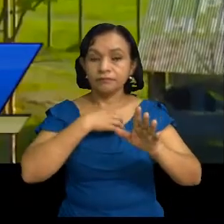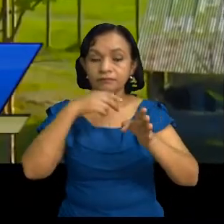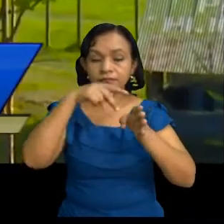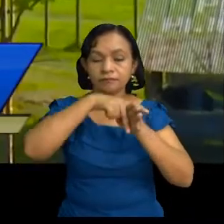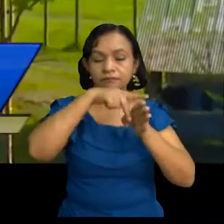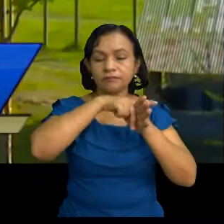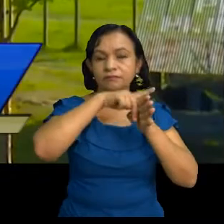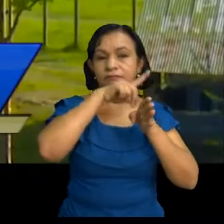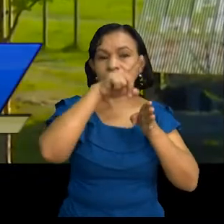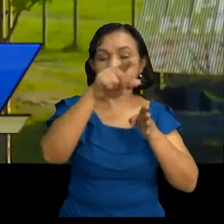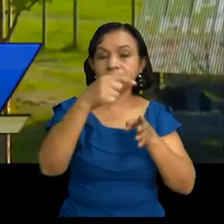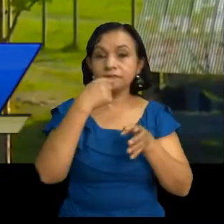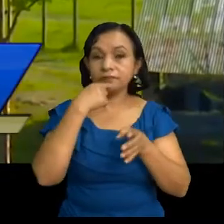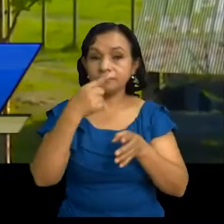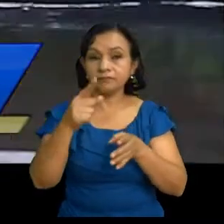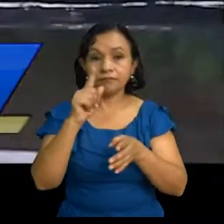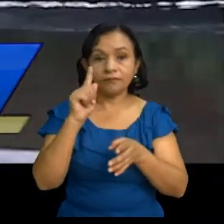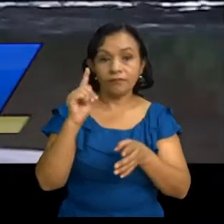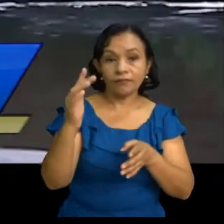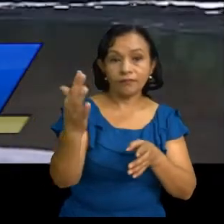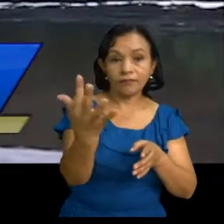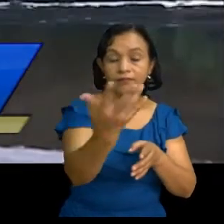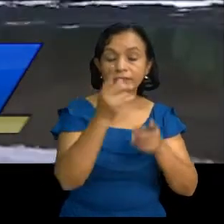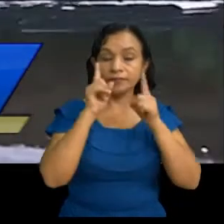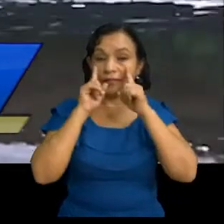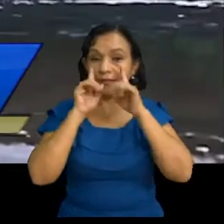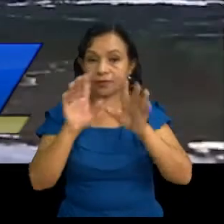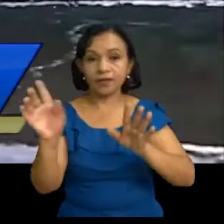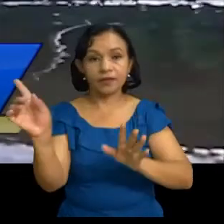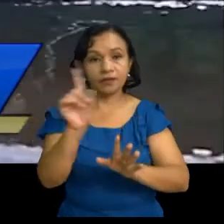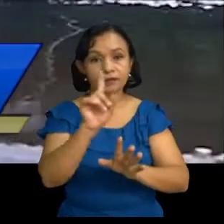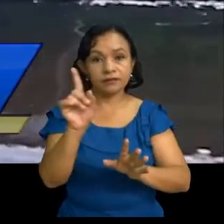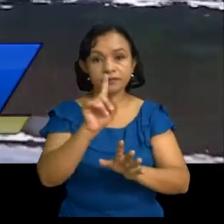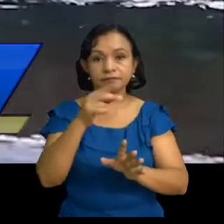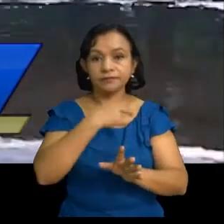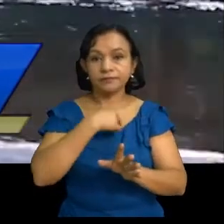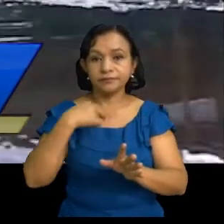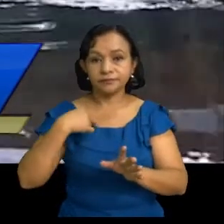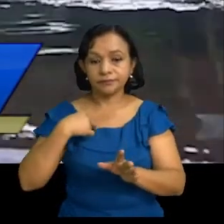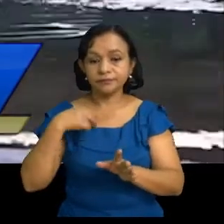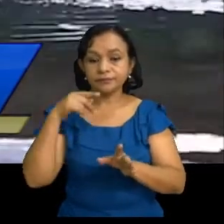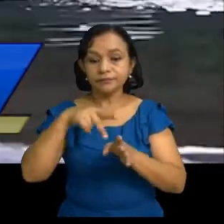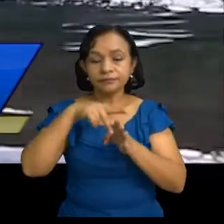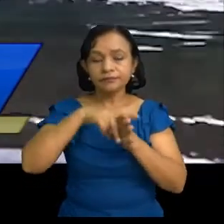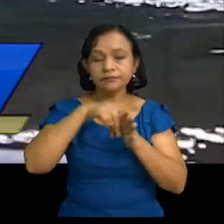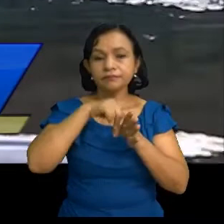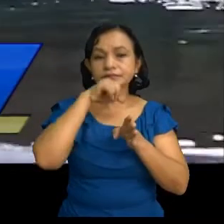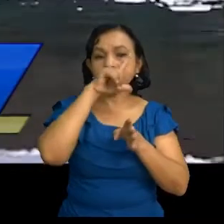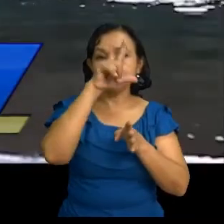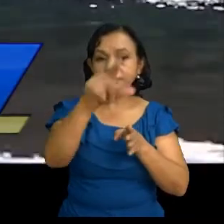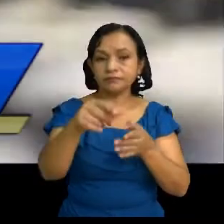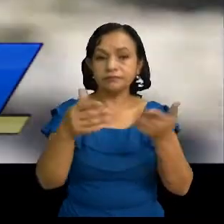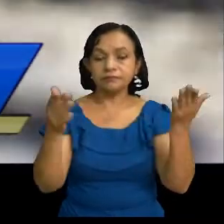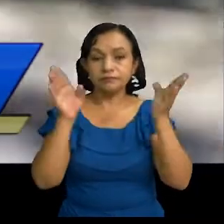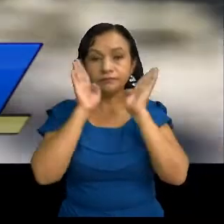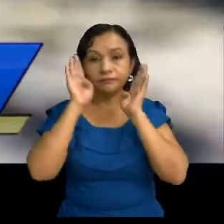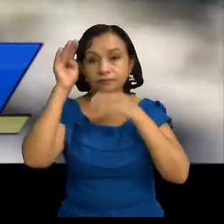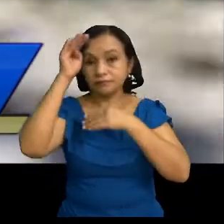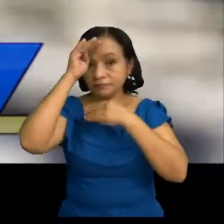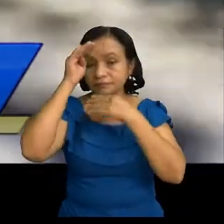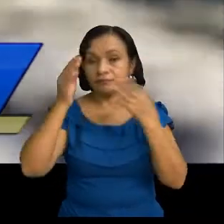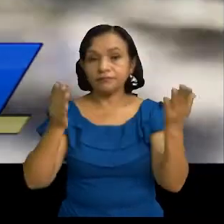finca no estamos diciendo que todo es de conservación porque no llegas a una finca una reserva silvestre privada